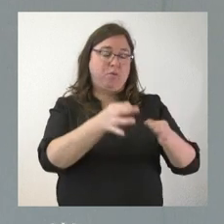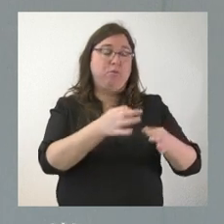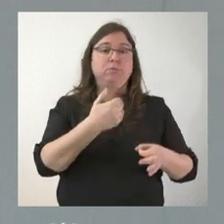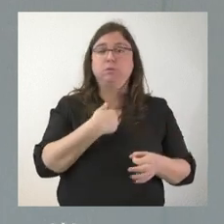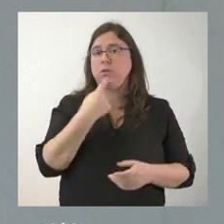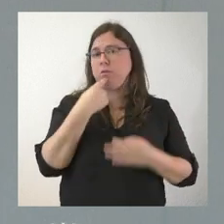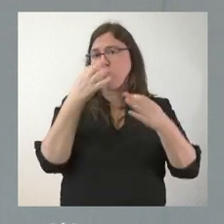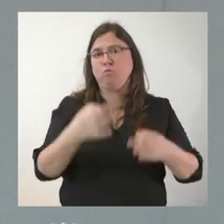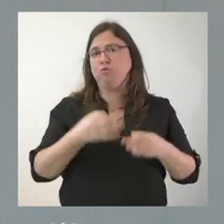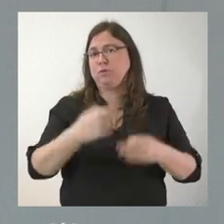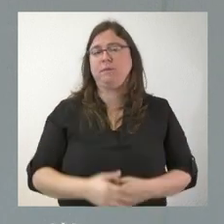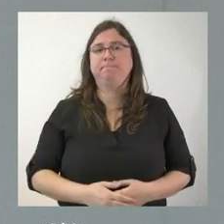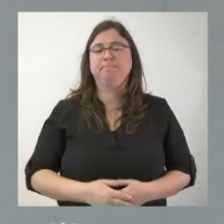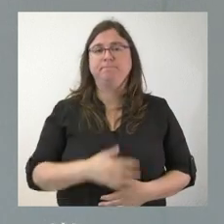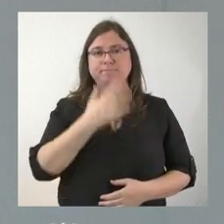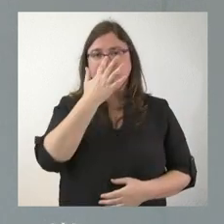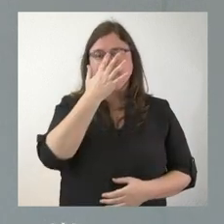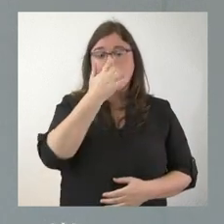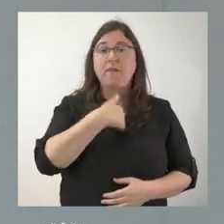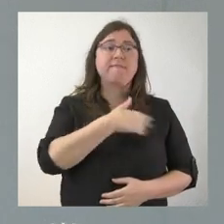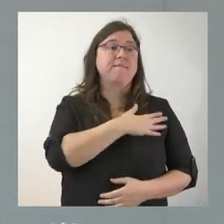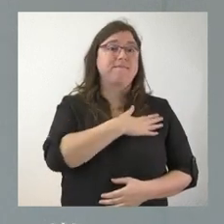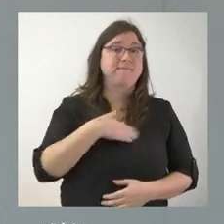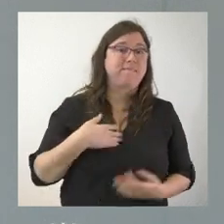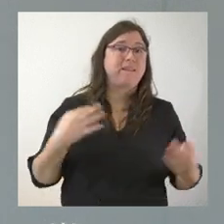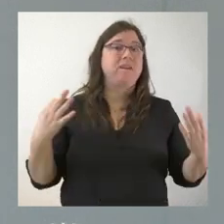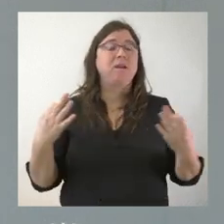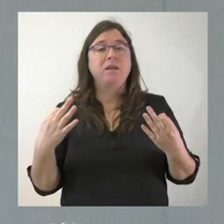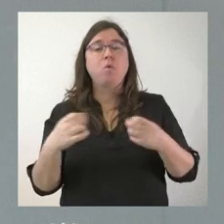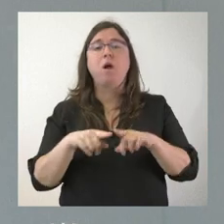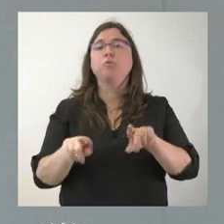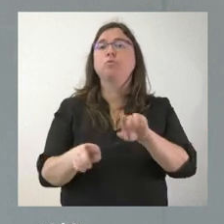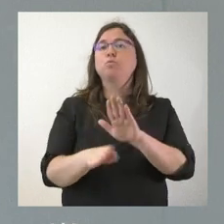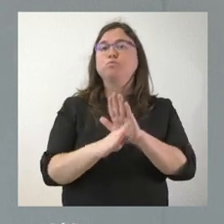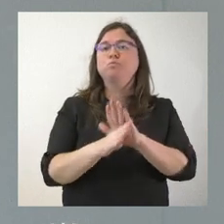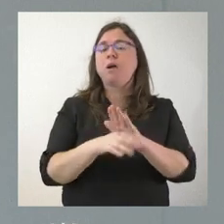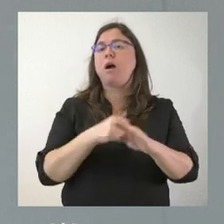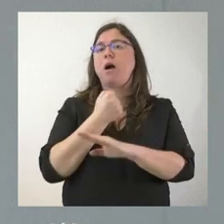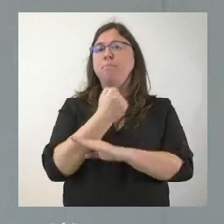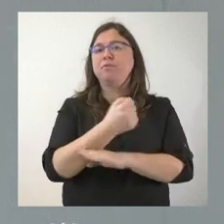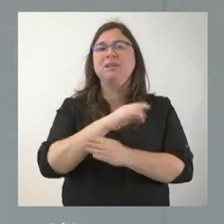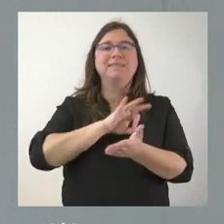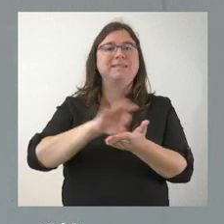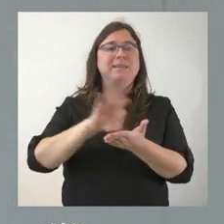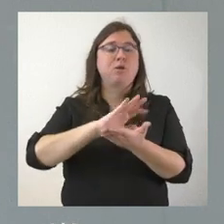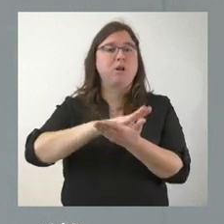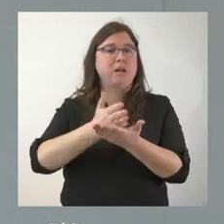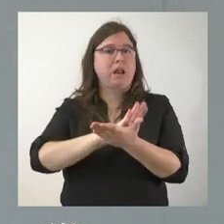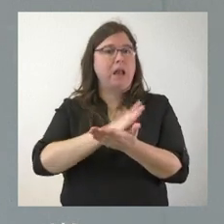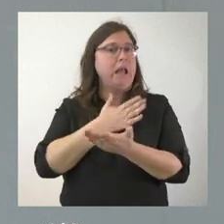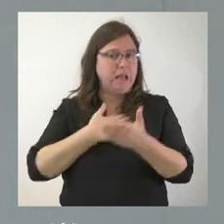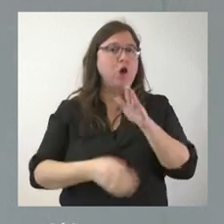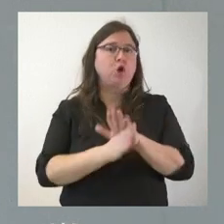siempre nuestra voluntad de seguir prestando el servicio de relaciones laborales en Castilla y león